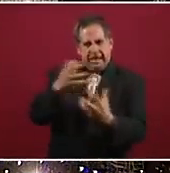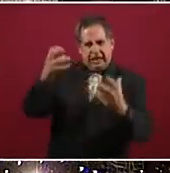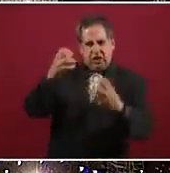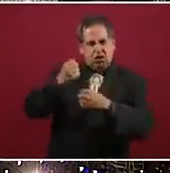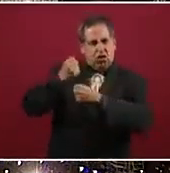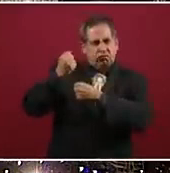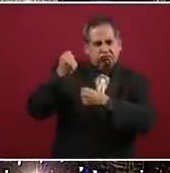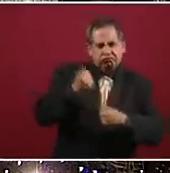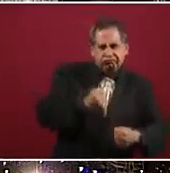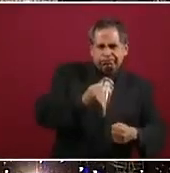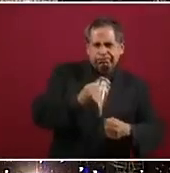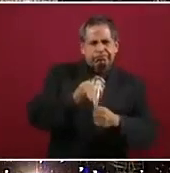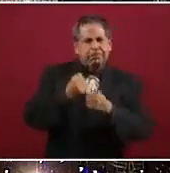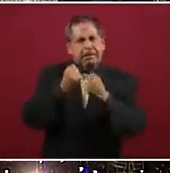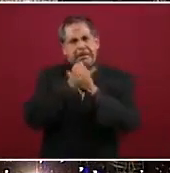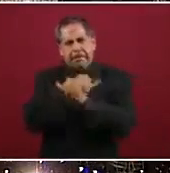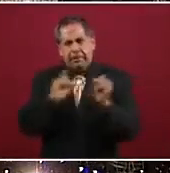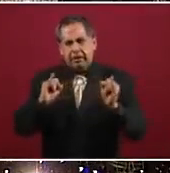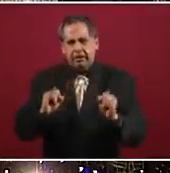estos tambores batiendo.